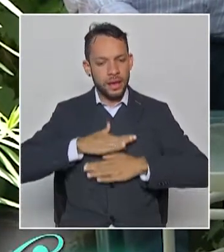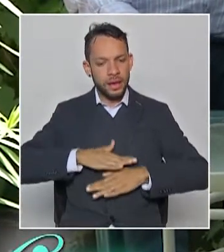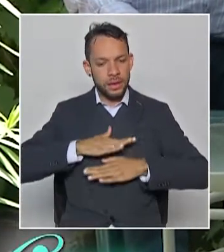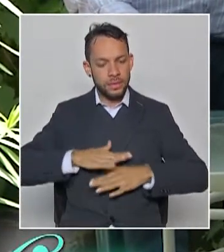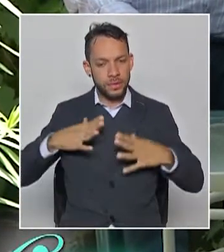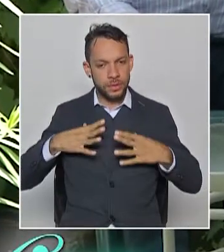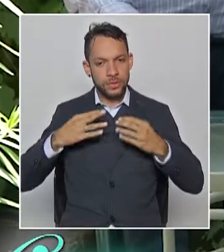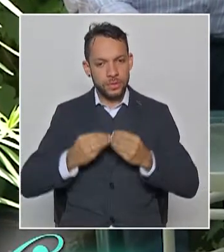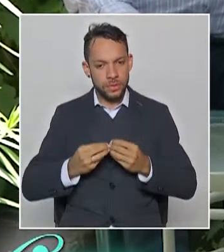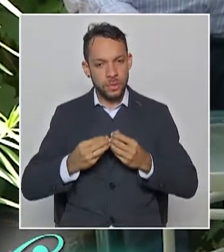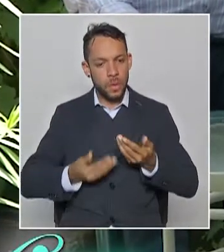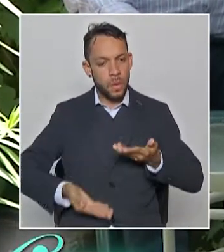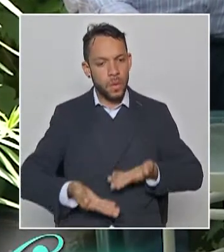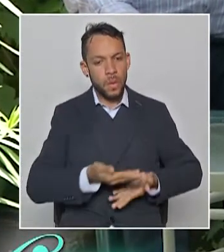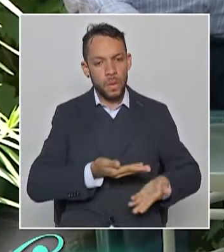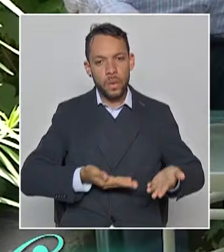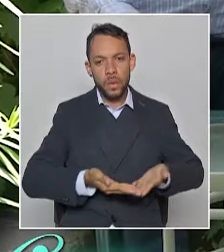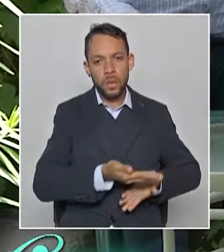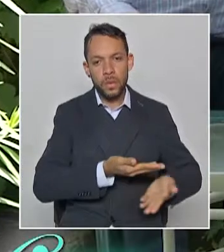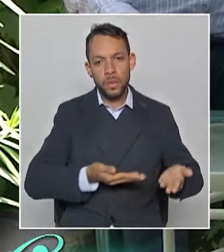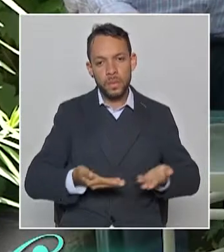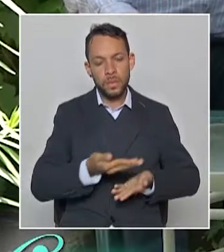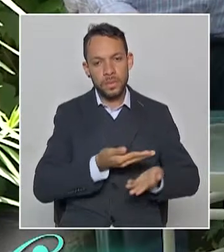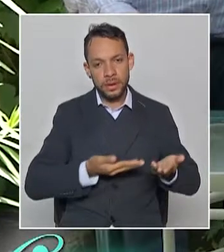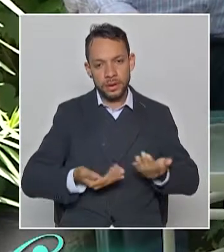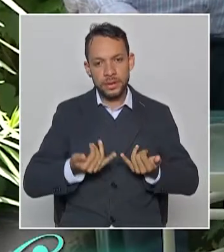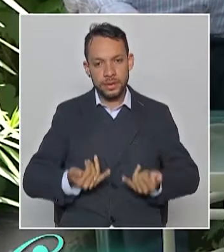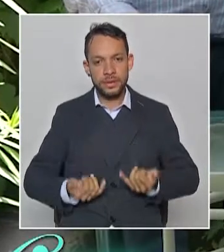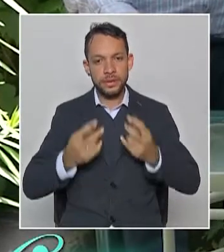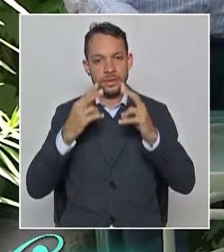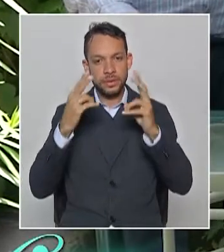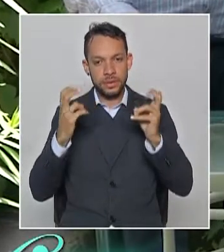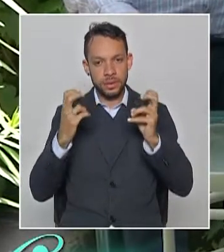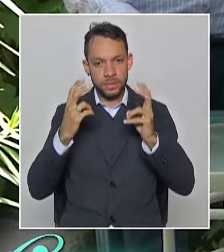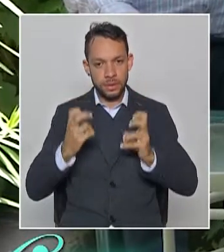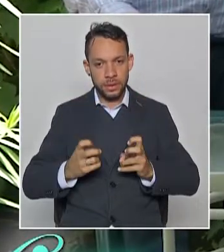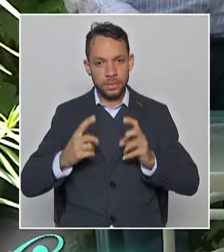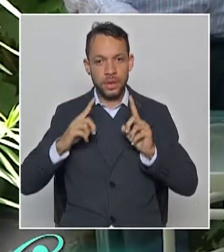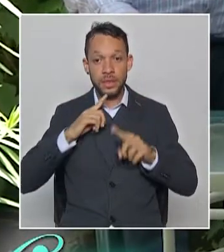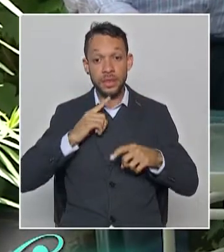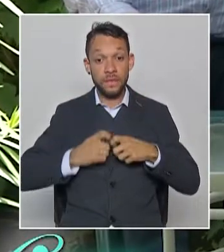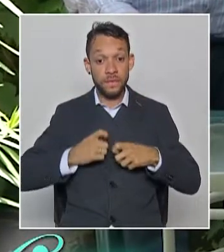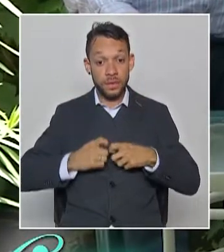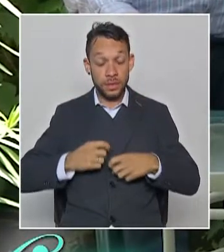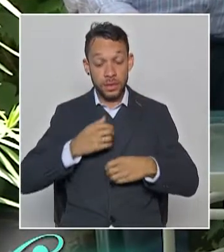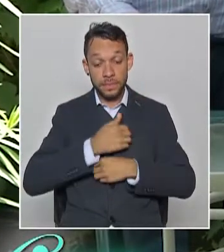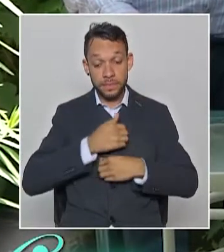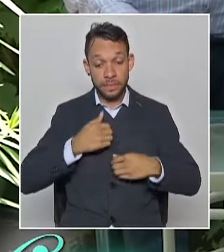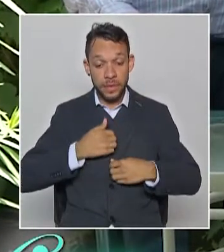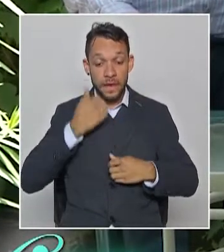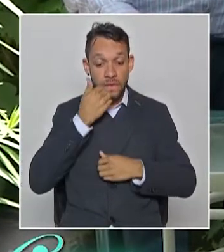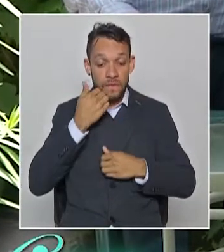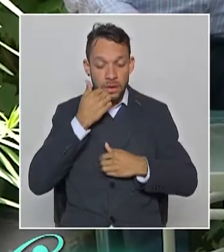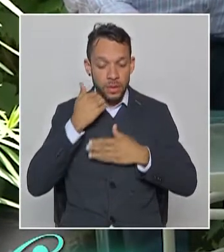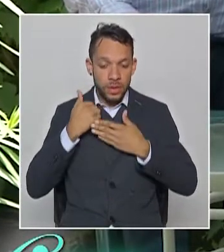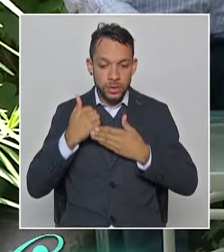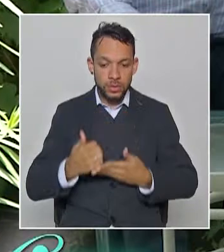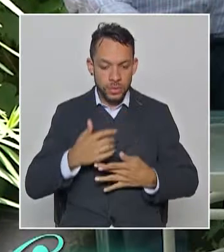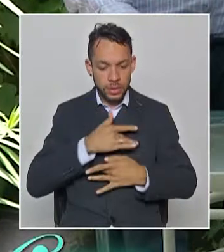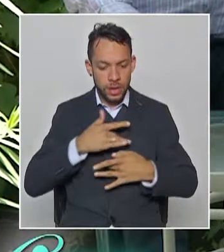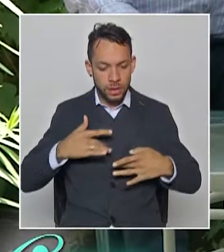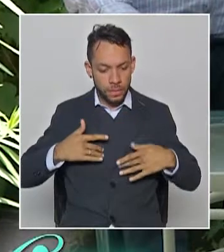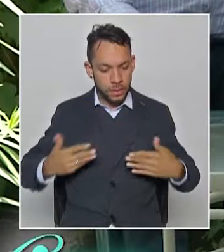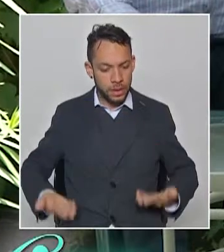con ustedes estos lugares para hablar de temas tan difíciles como son la enfermedad, la medicina y la salud.